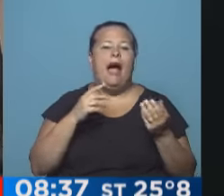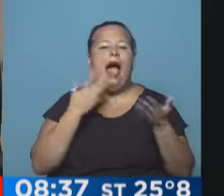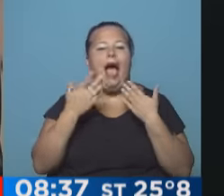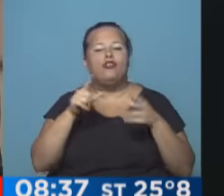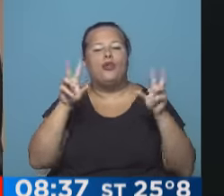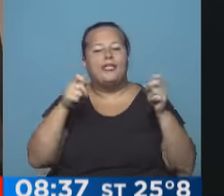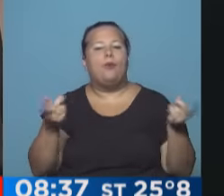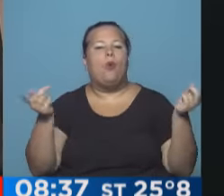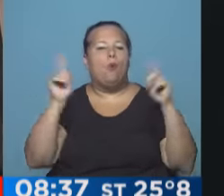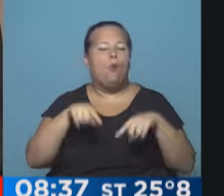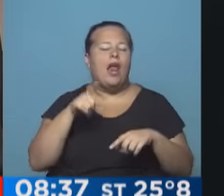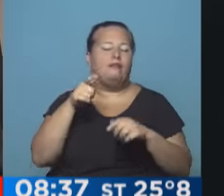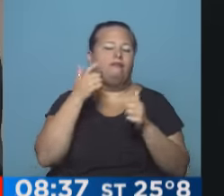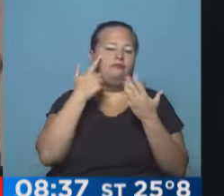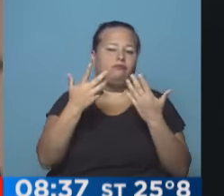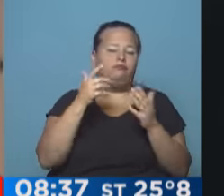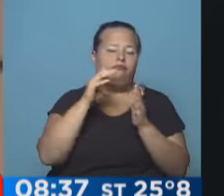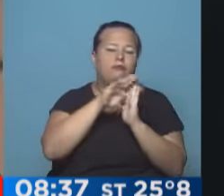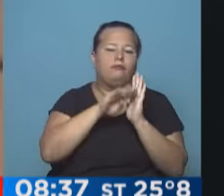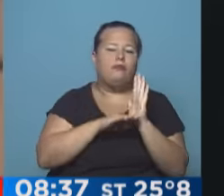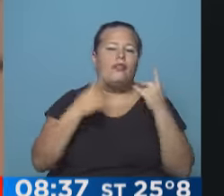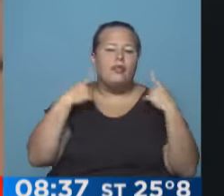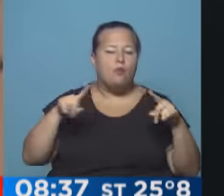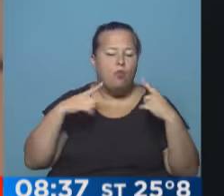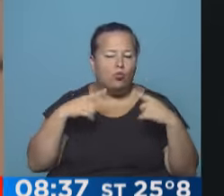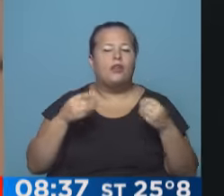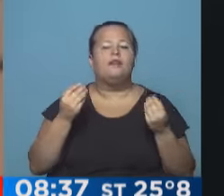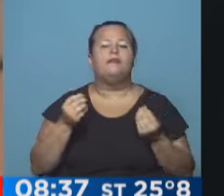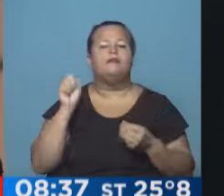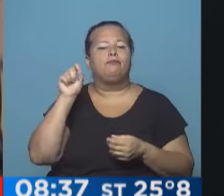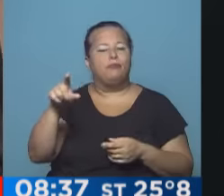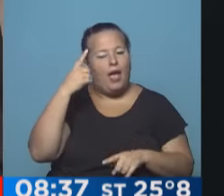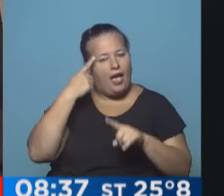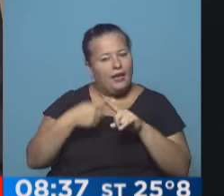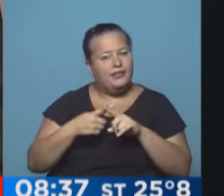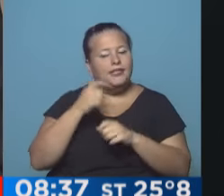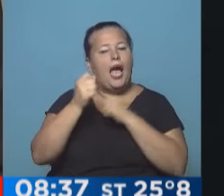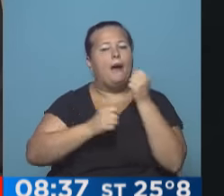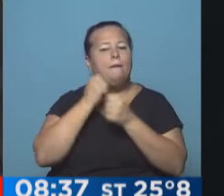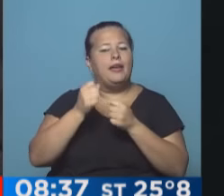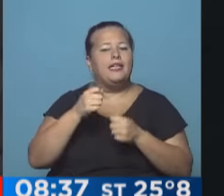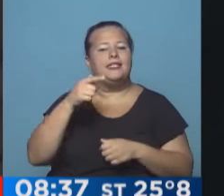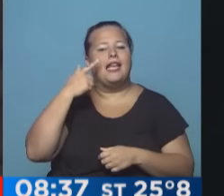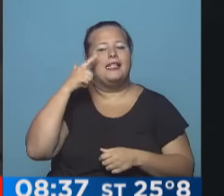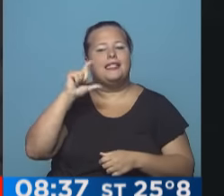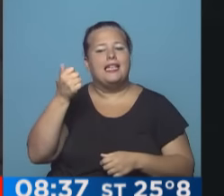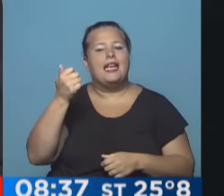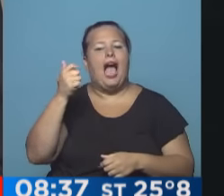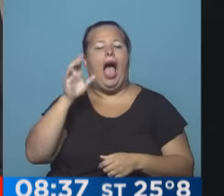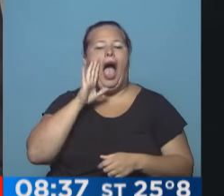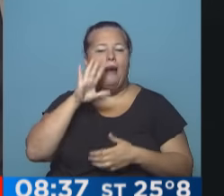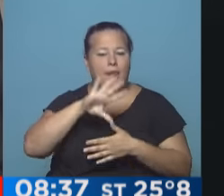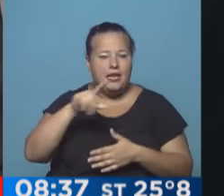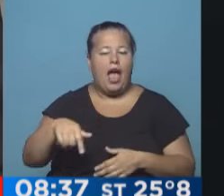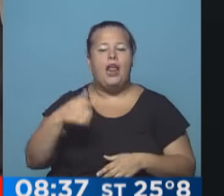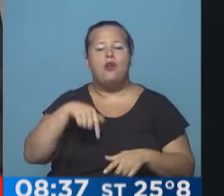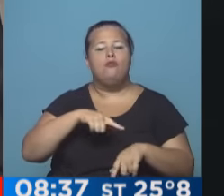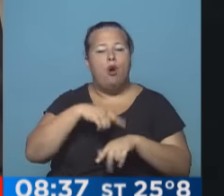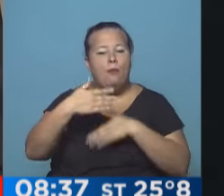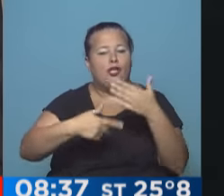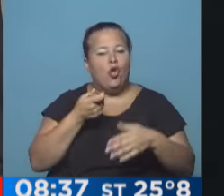de la recuperación de este histórico catálogo discográfico que pertenecía a la empresa SICA Americana y que se encuentra en medio de un